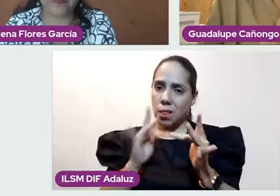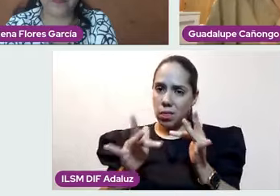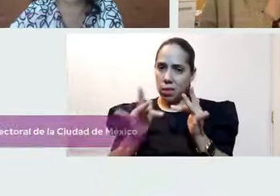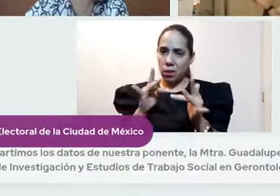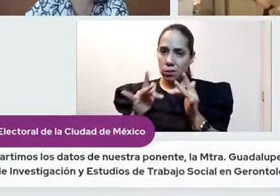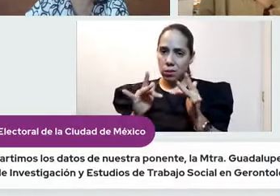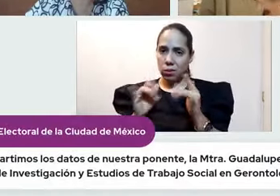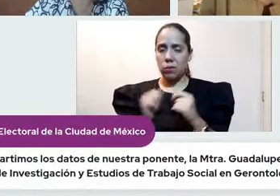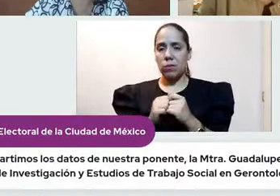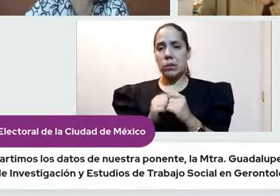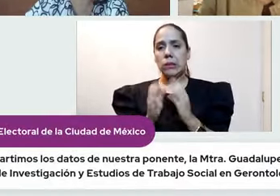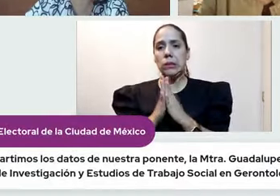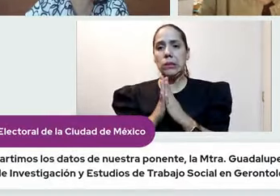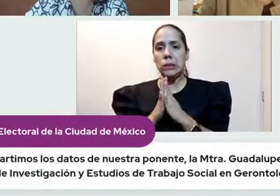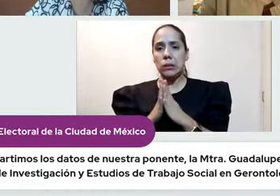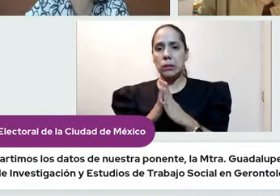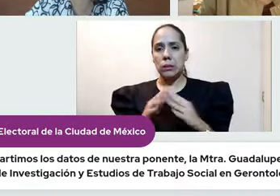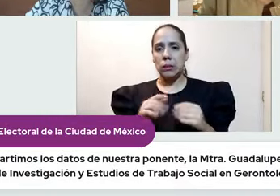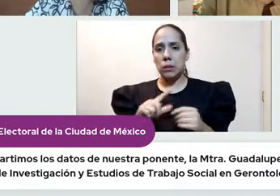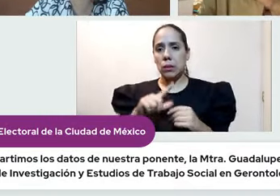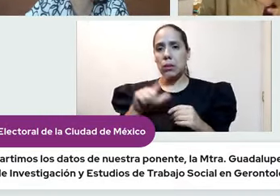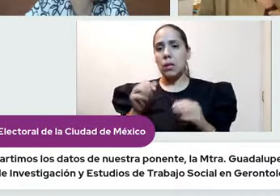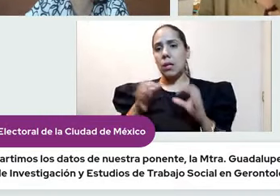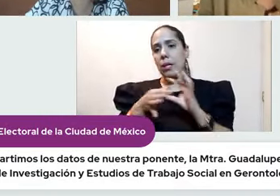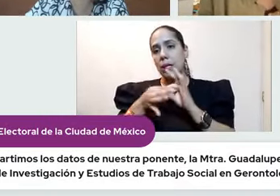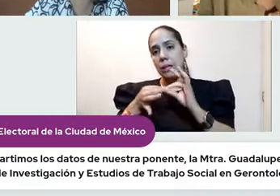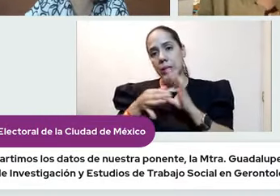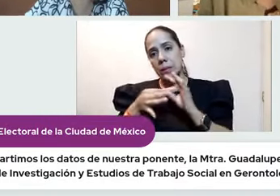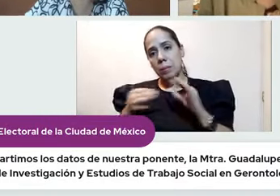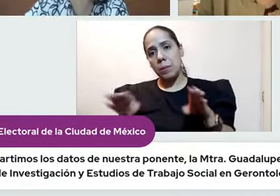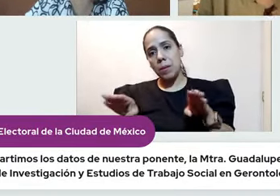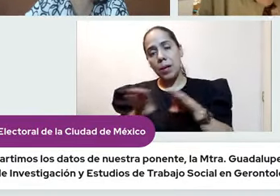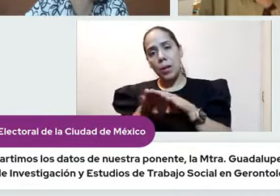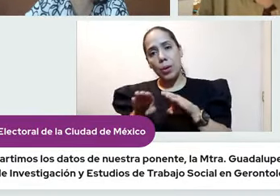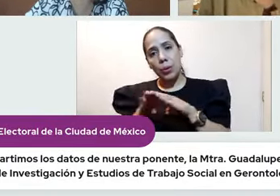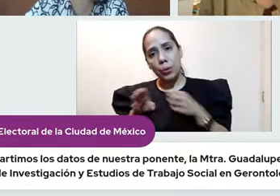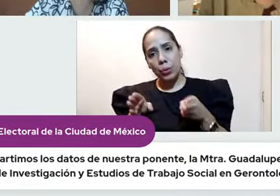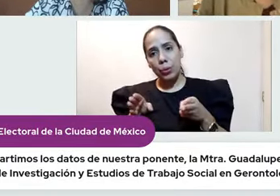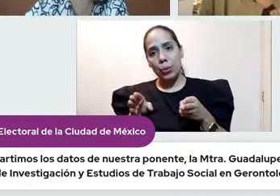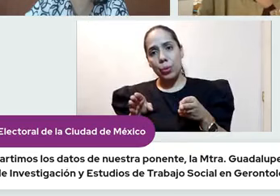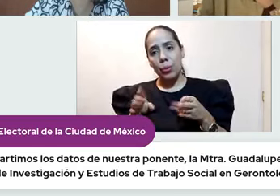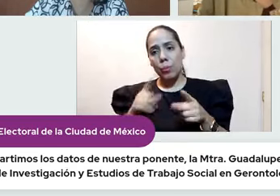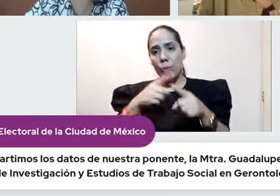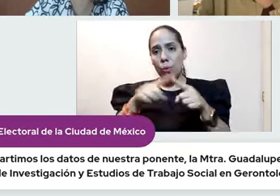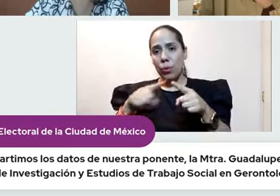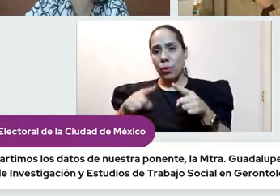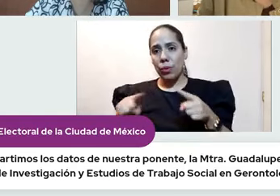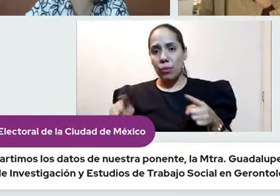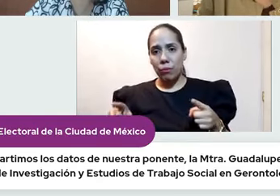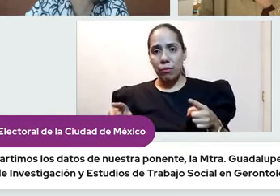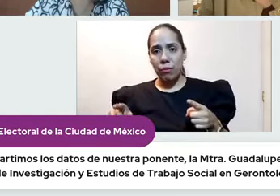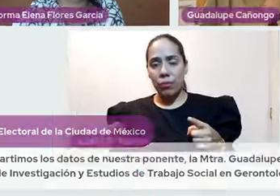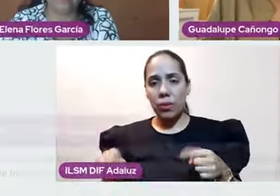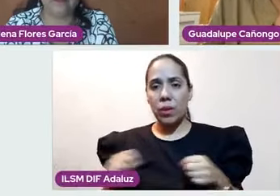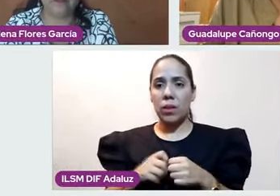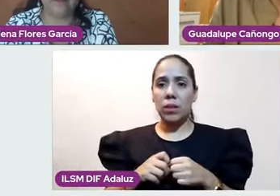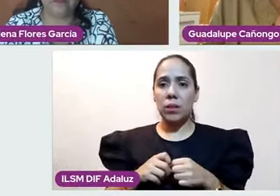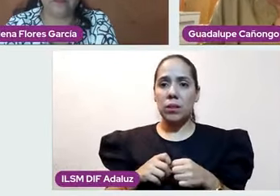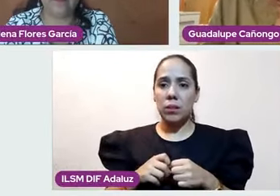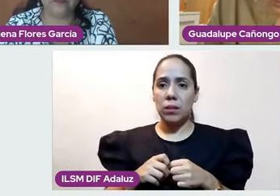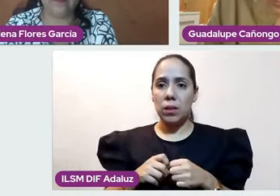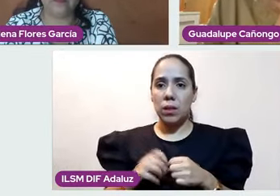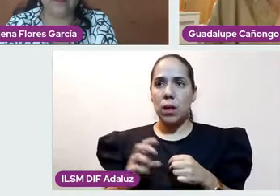veces tienen estrategias, pero no las conocemos. La UNAM, por ejemplo, tiene acceso a cursos, ¿no?